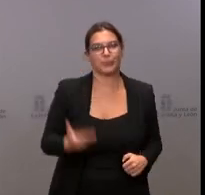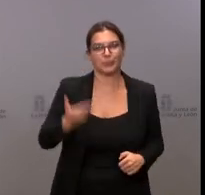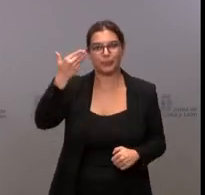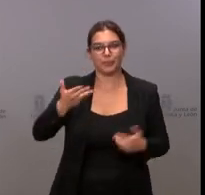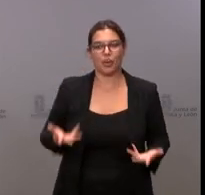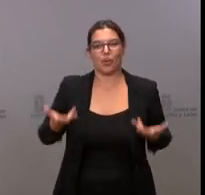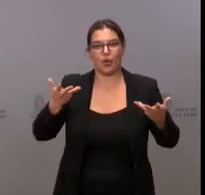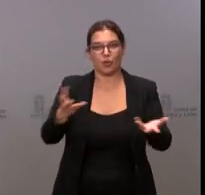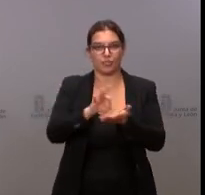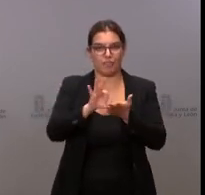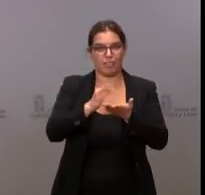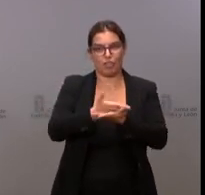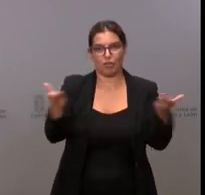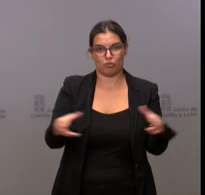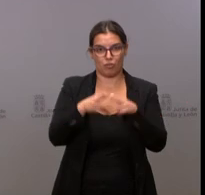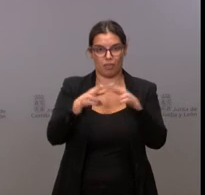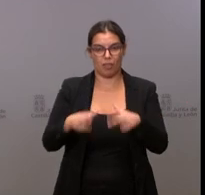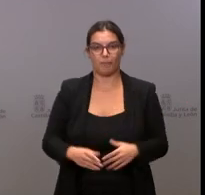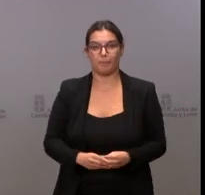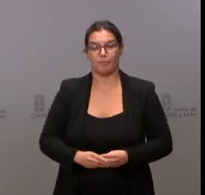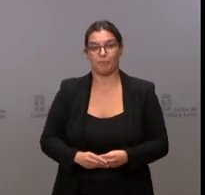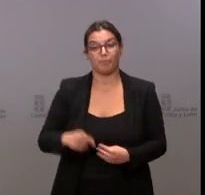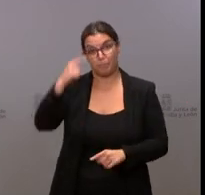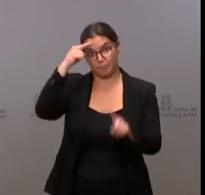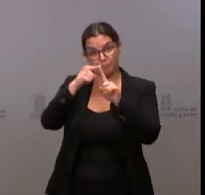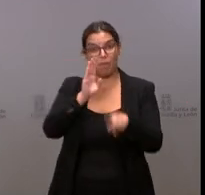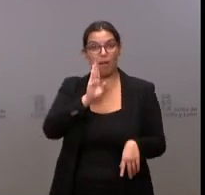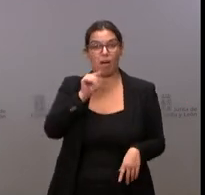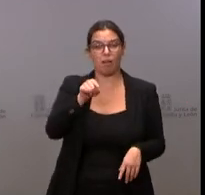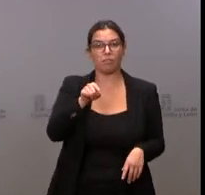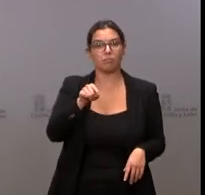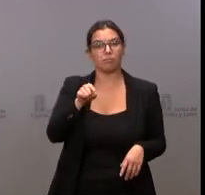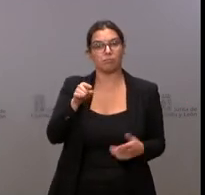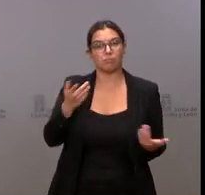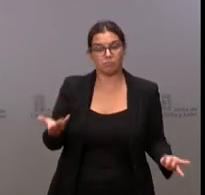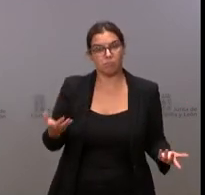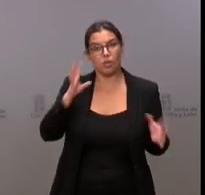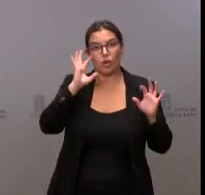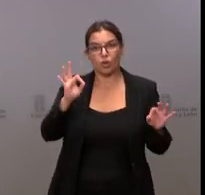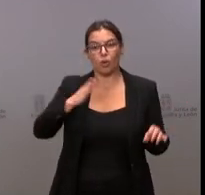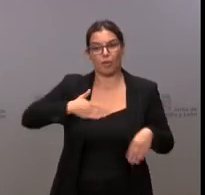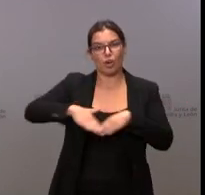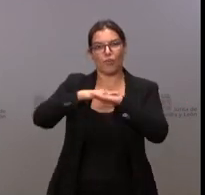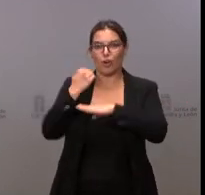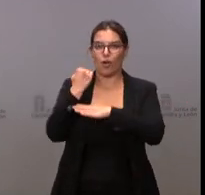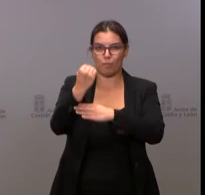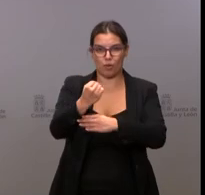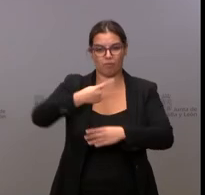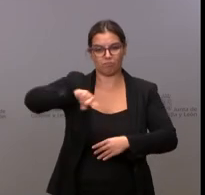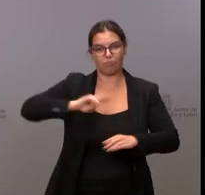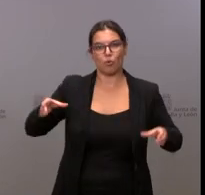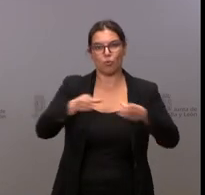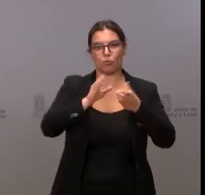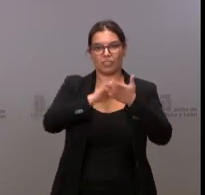servicio de la sociedad y son metas para las que cuenta con mi gobierno con la junta de castilla y